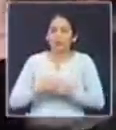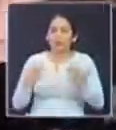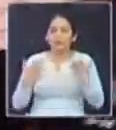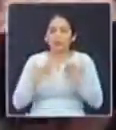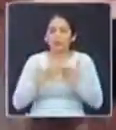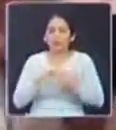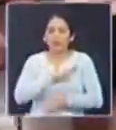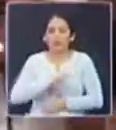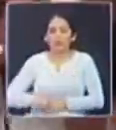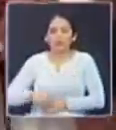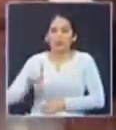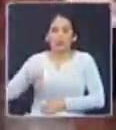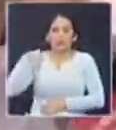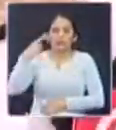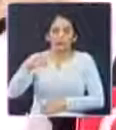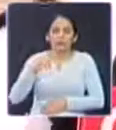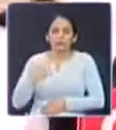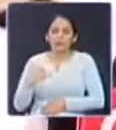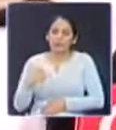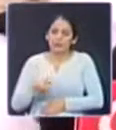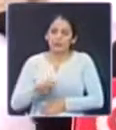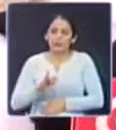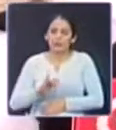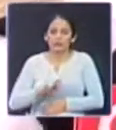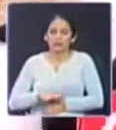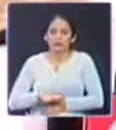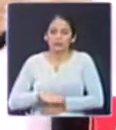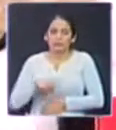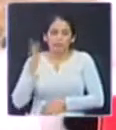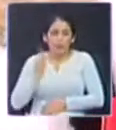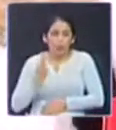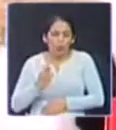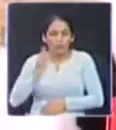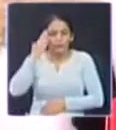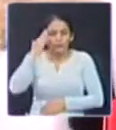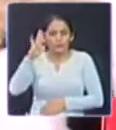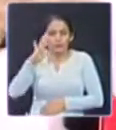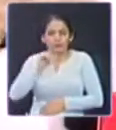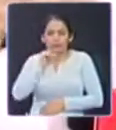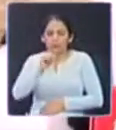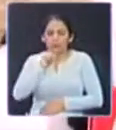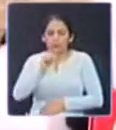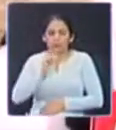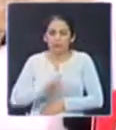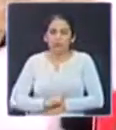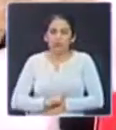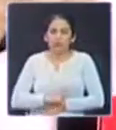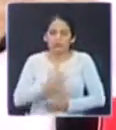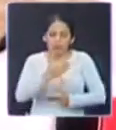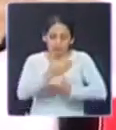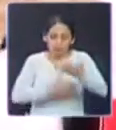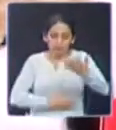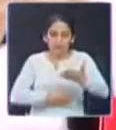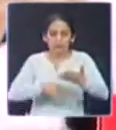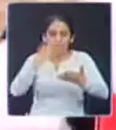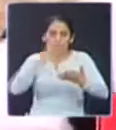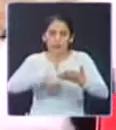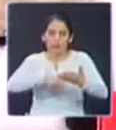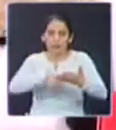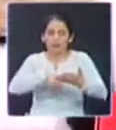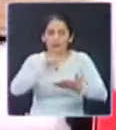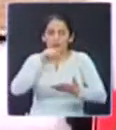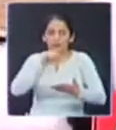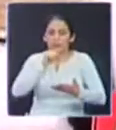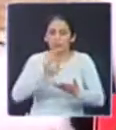Sport Emelec la próxima temporada. No sabría decirte, la verdad que hasta ahora no tengo ninguna propuesta formal. Ha habido